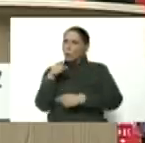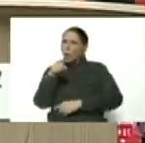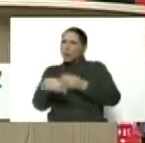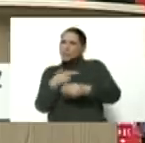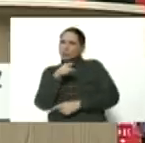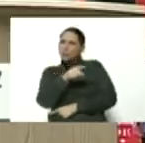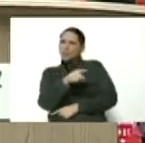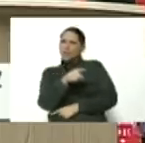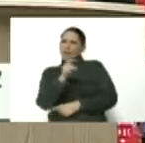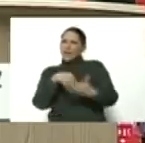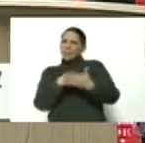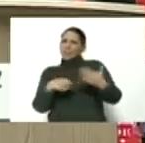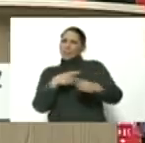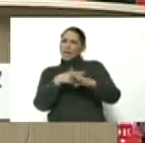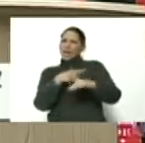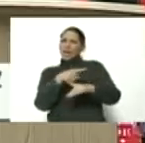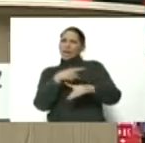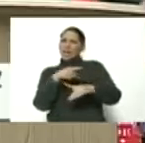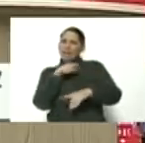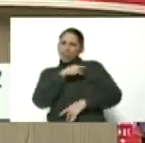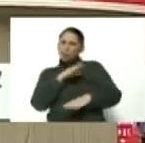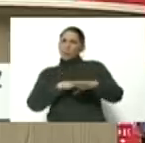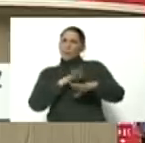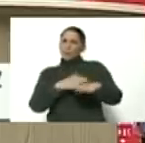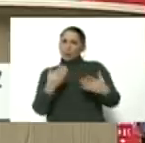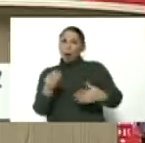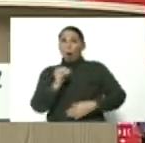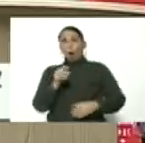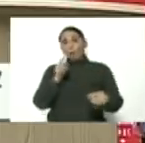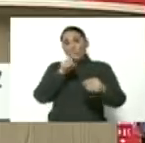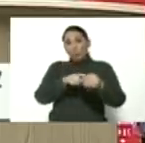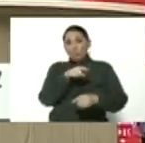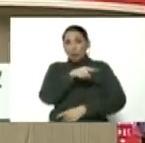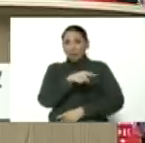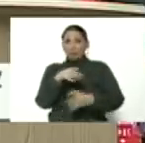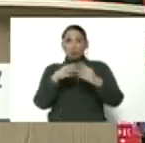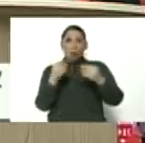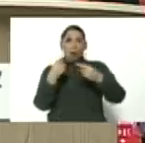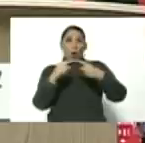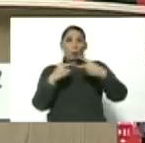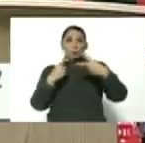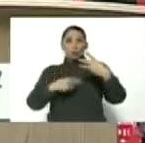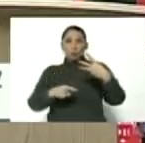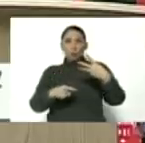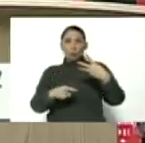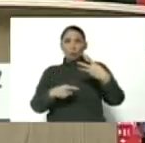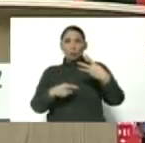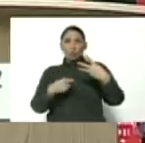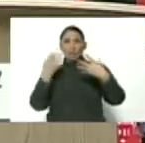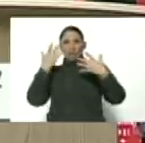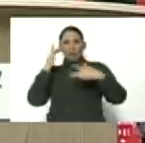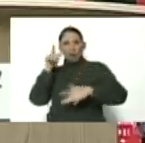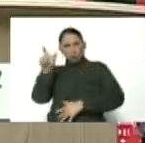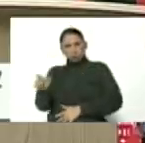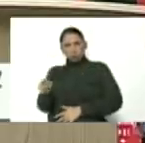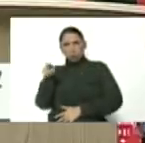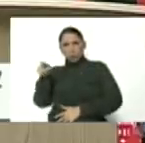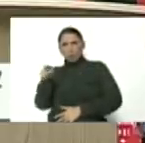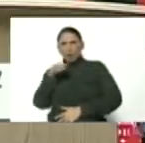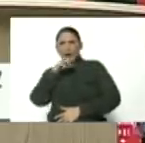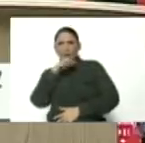adivinar que eso iba a ocurrir? ¿O forma parte de todas las opciones de las que usted está